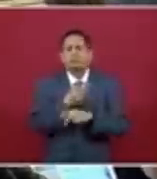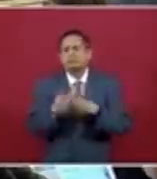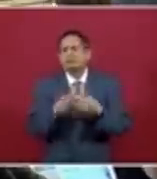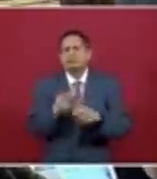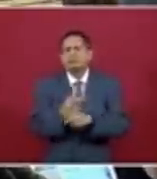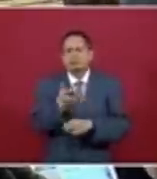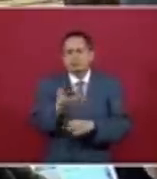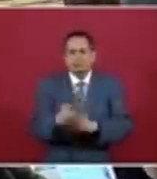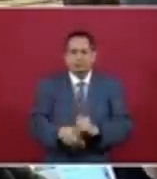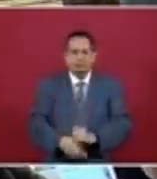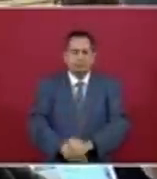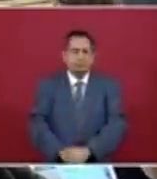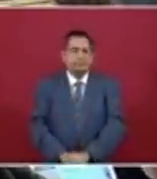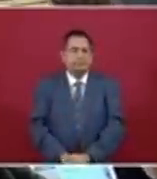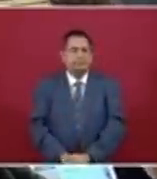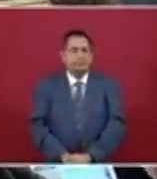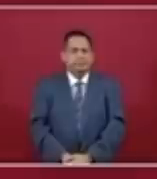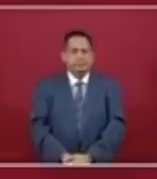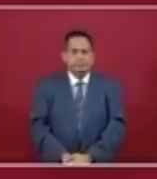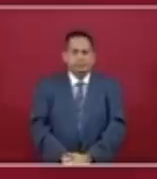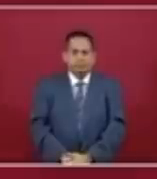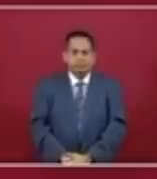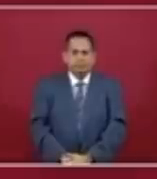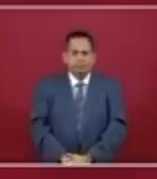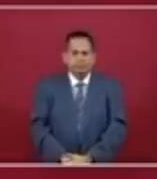este, presidente? Miren, ya